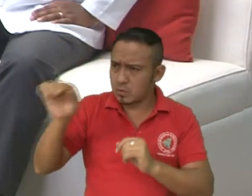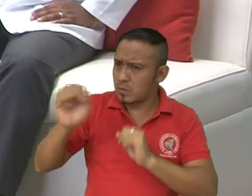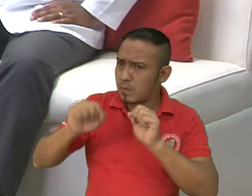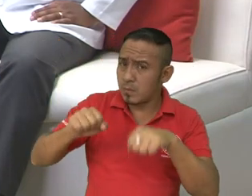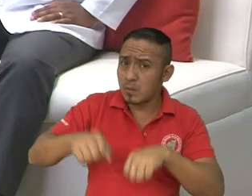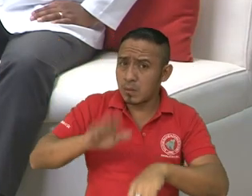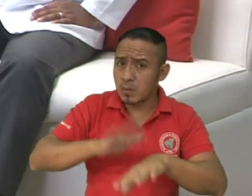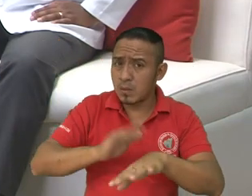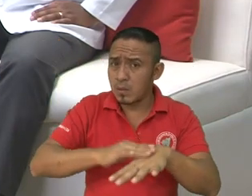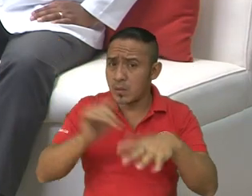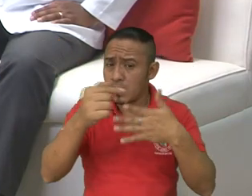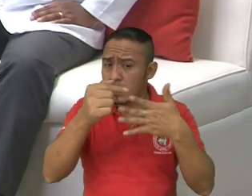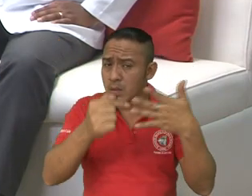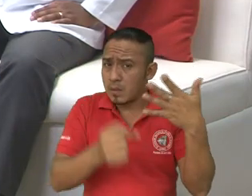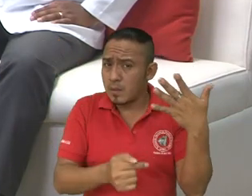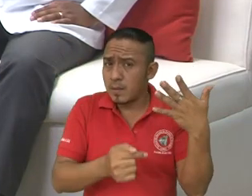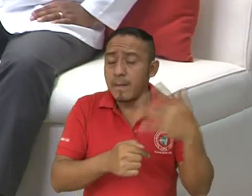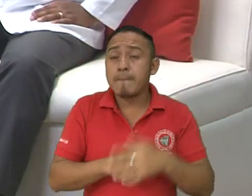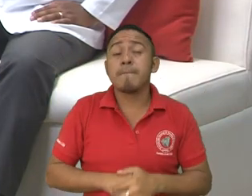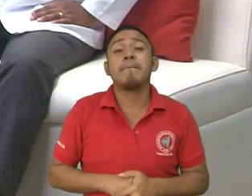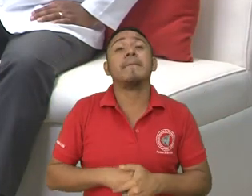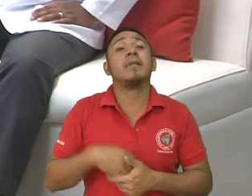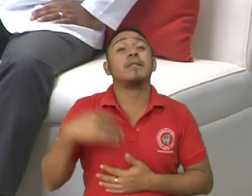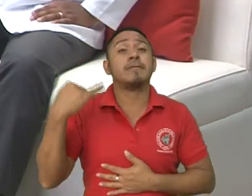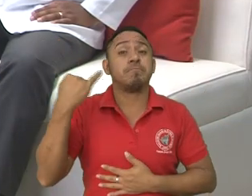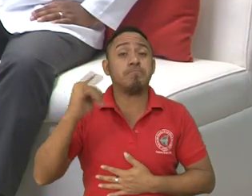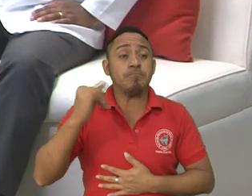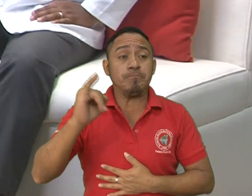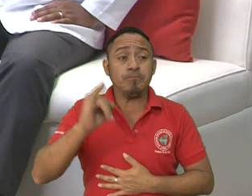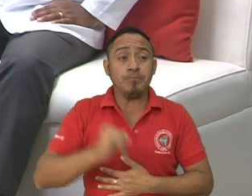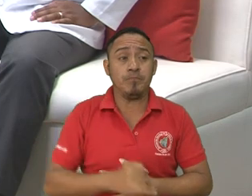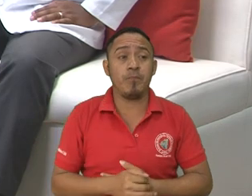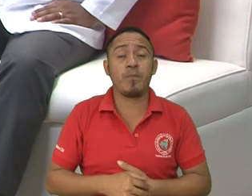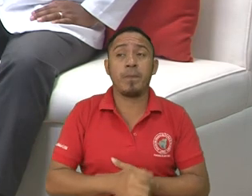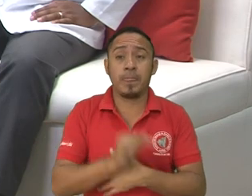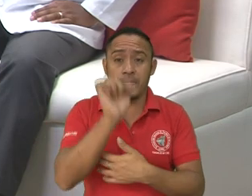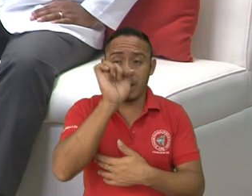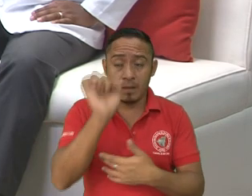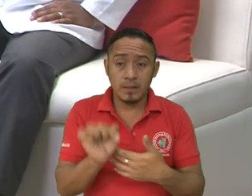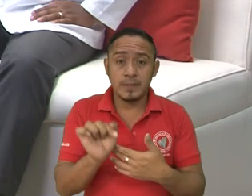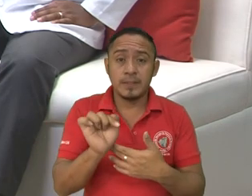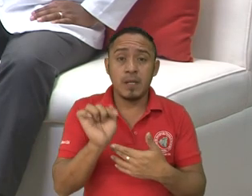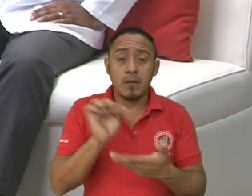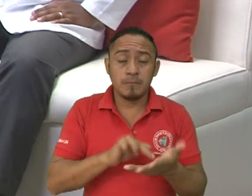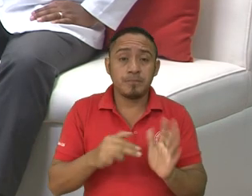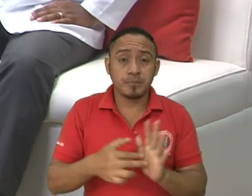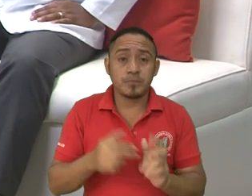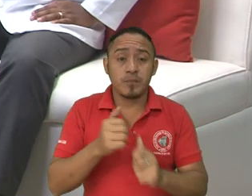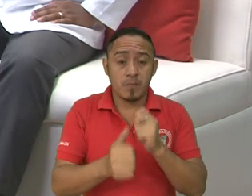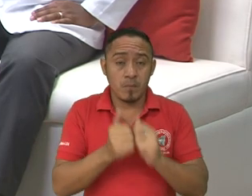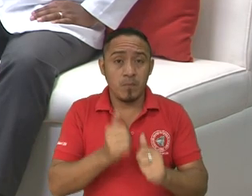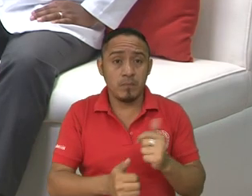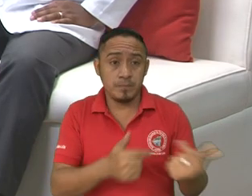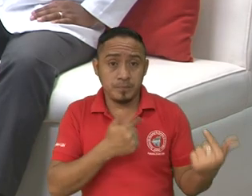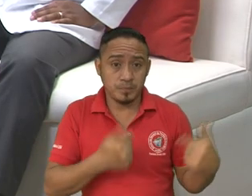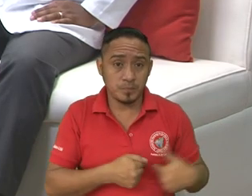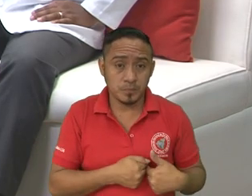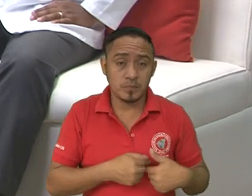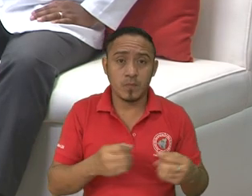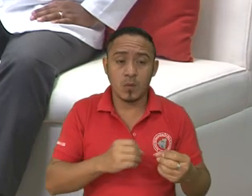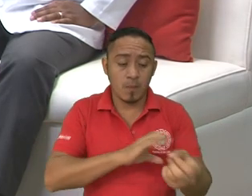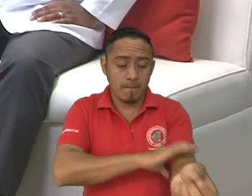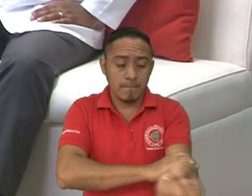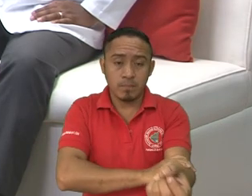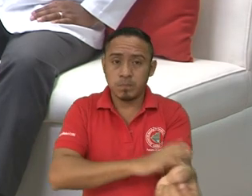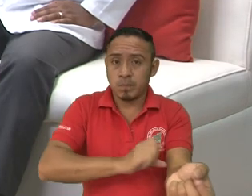ser una señal de alerta. Exactamente. Son síntomas inespecíficos que indican afectación cardíaca o con la presión